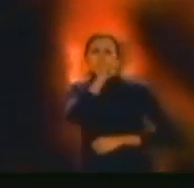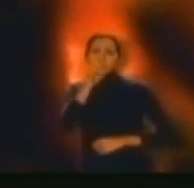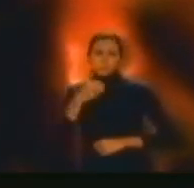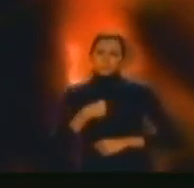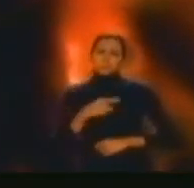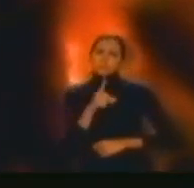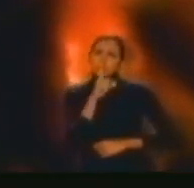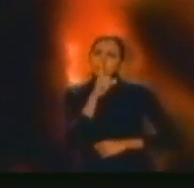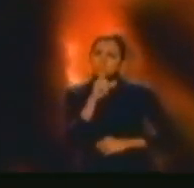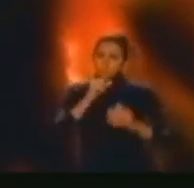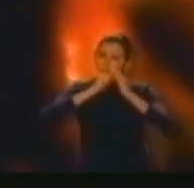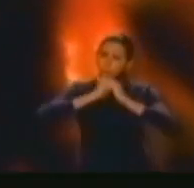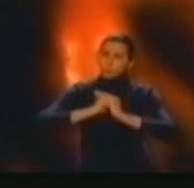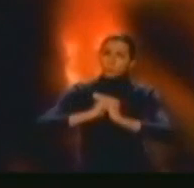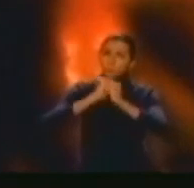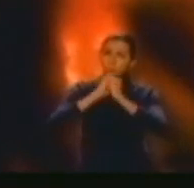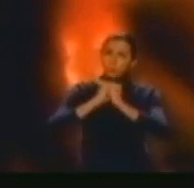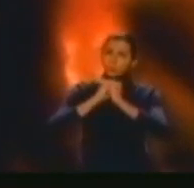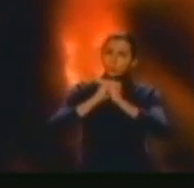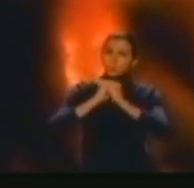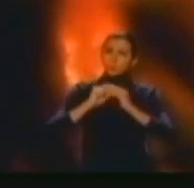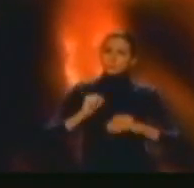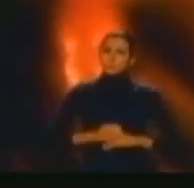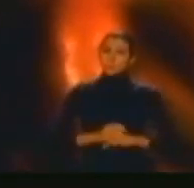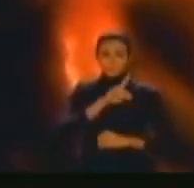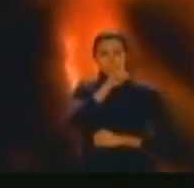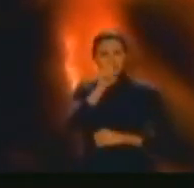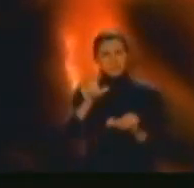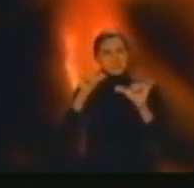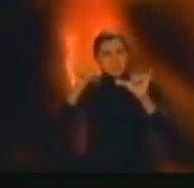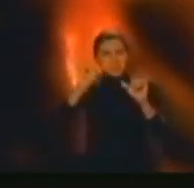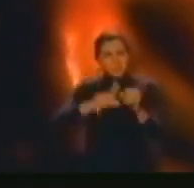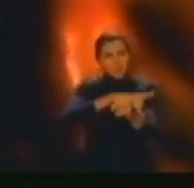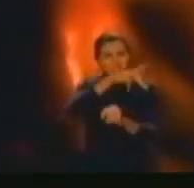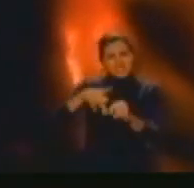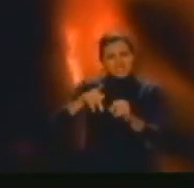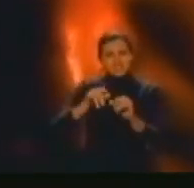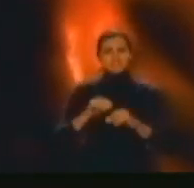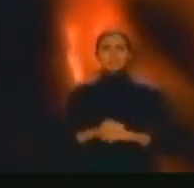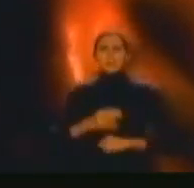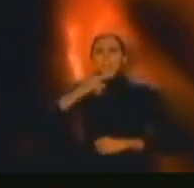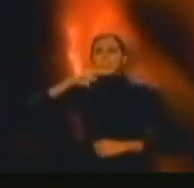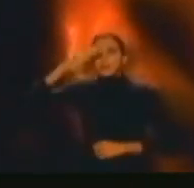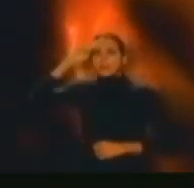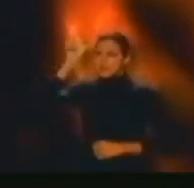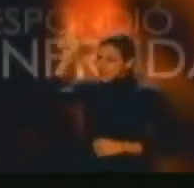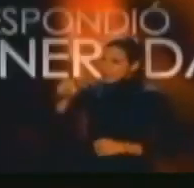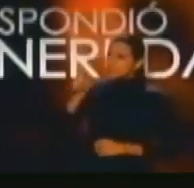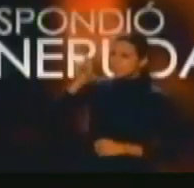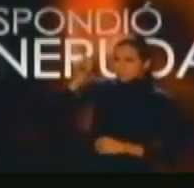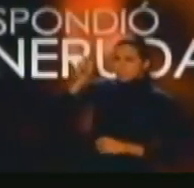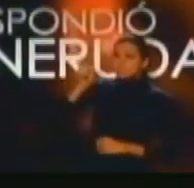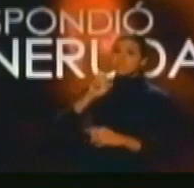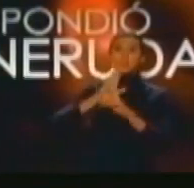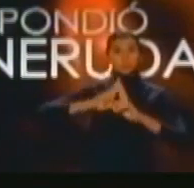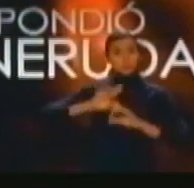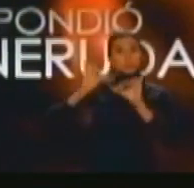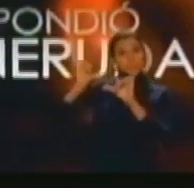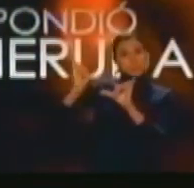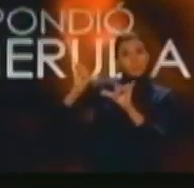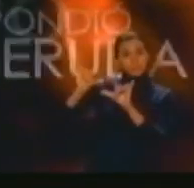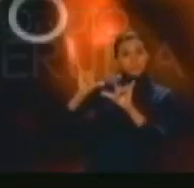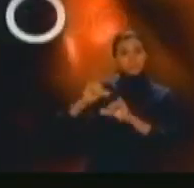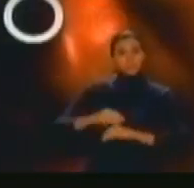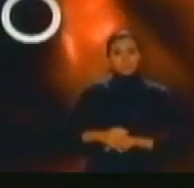En silencio, orando. Aquella pregunta de Neruda, padre, ¿eres tú? Y me respondió el mismo